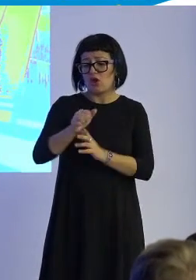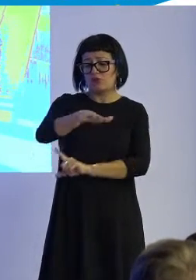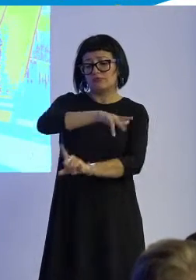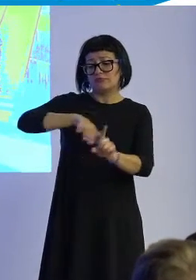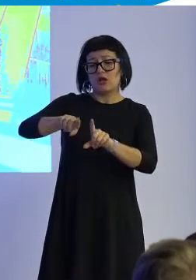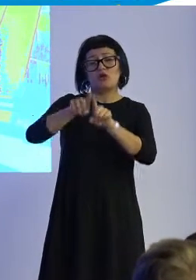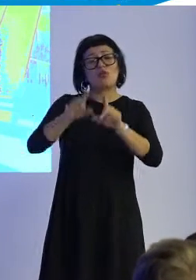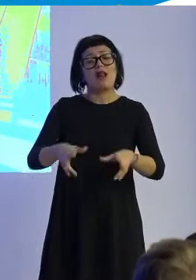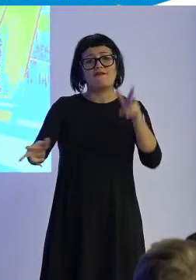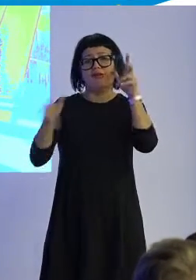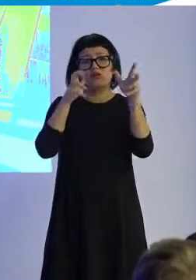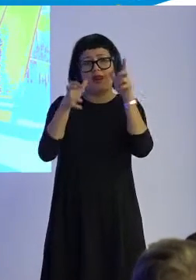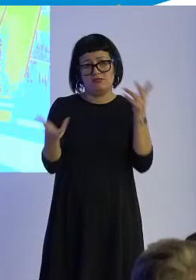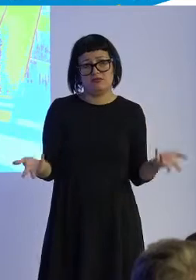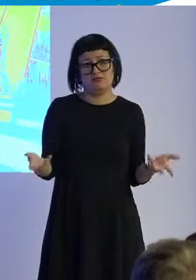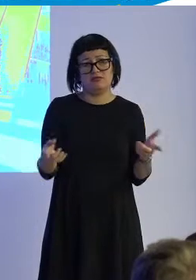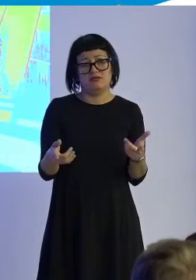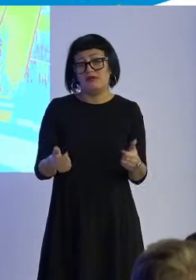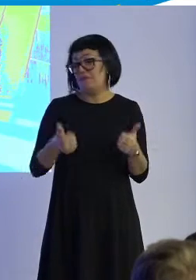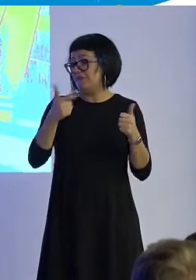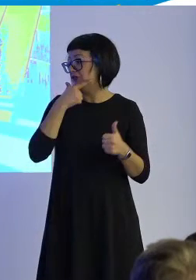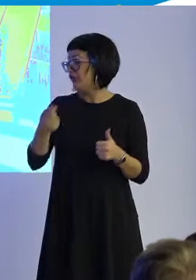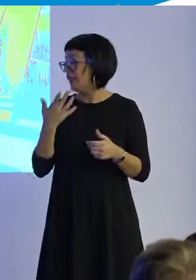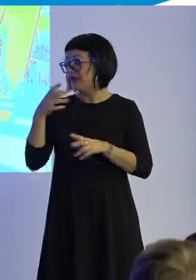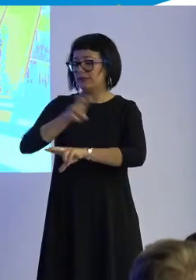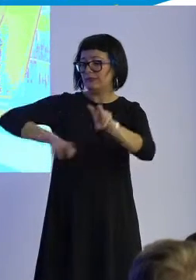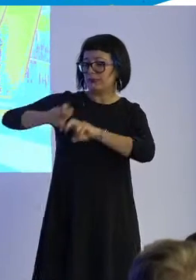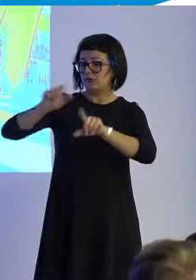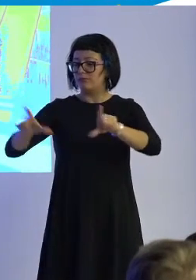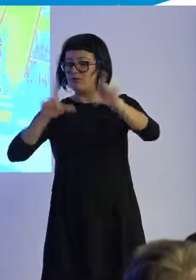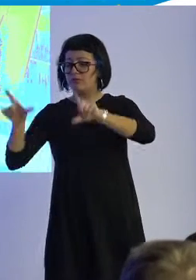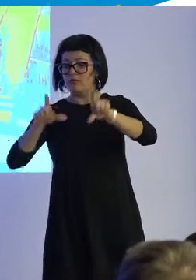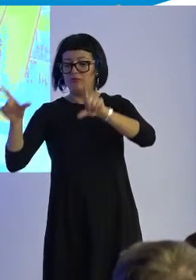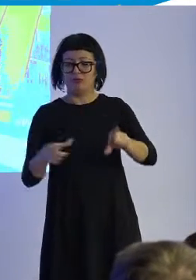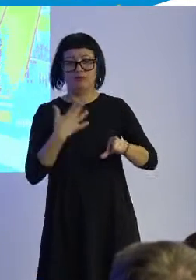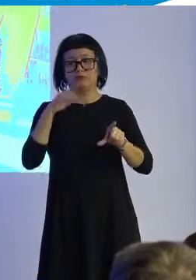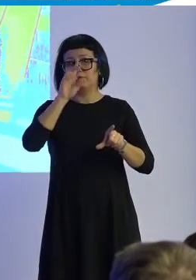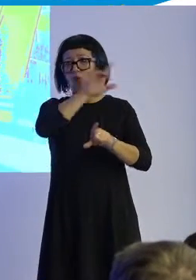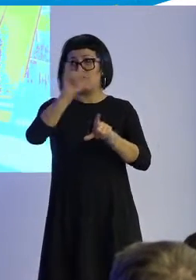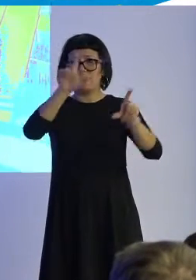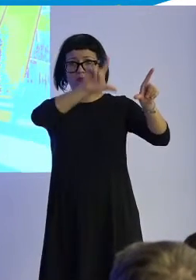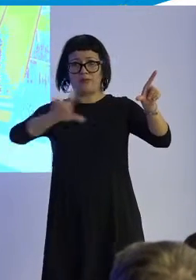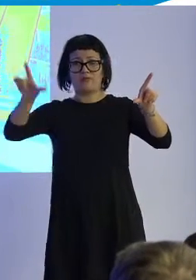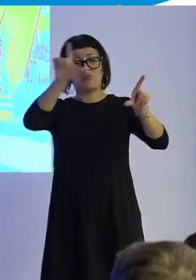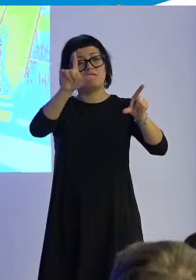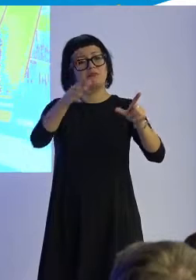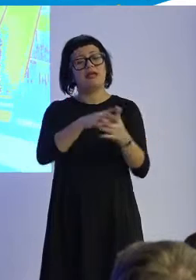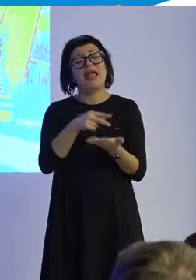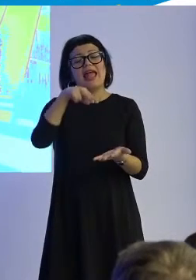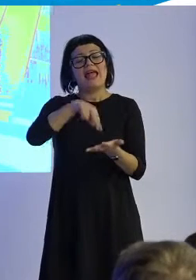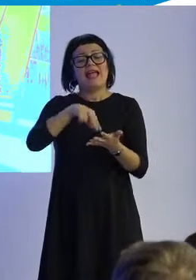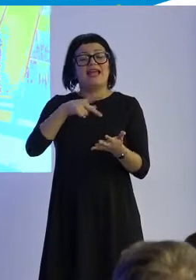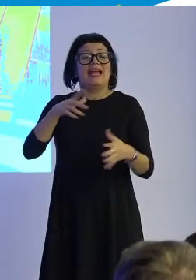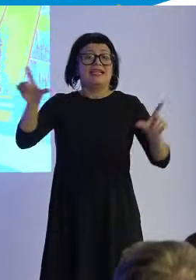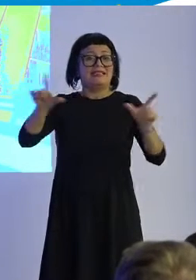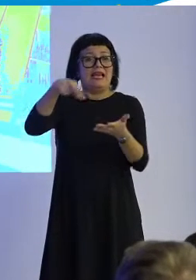visual. Mucho más sencillo que andar buscándolas de forma real. Telepresencia. Un robot